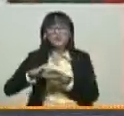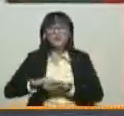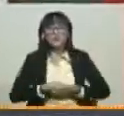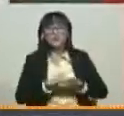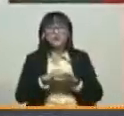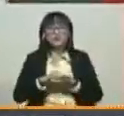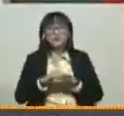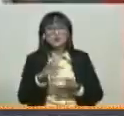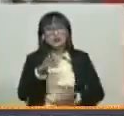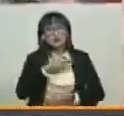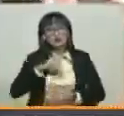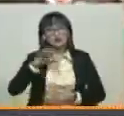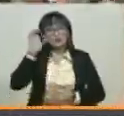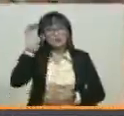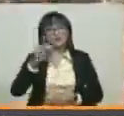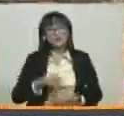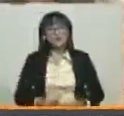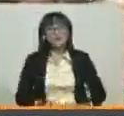el carnet de la patria.